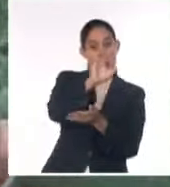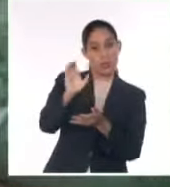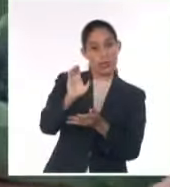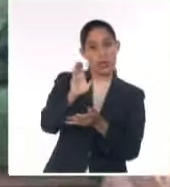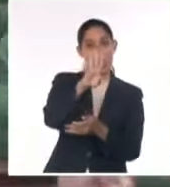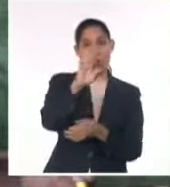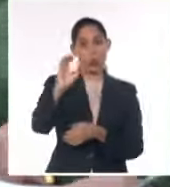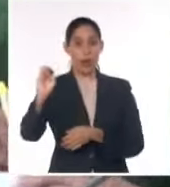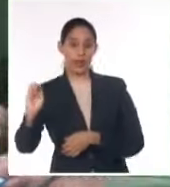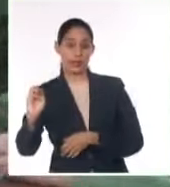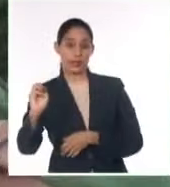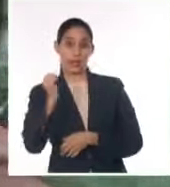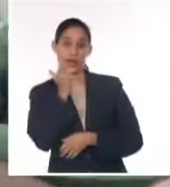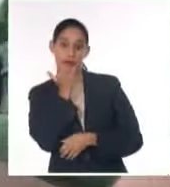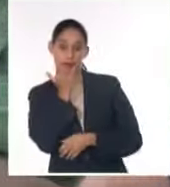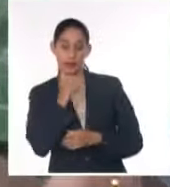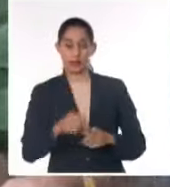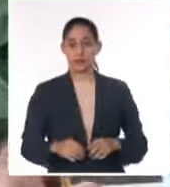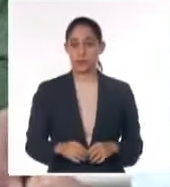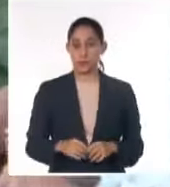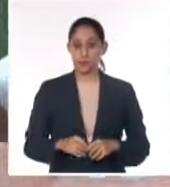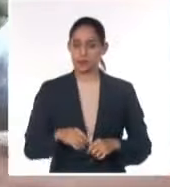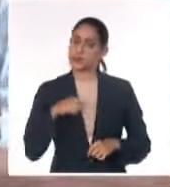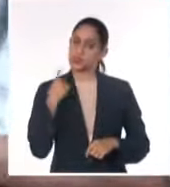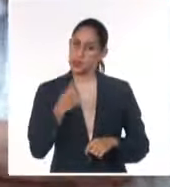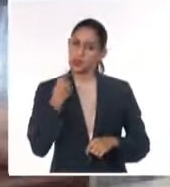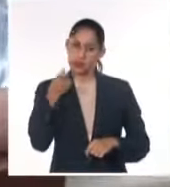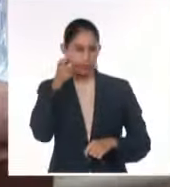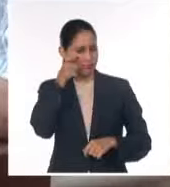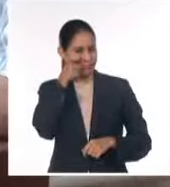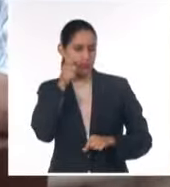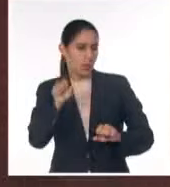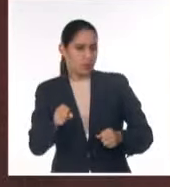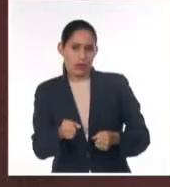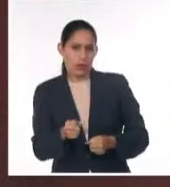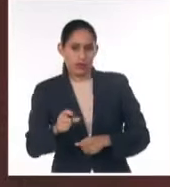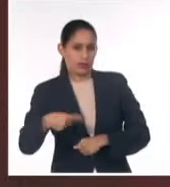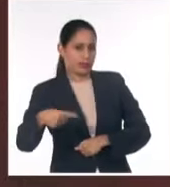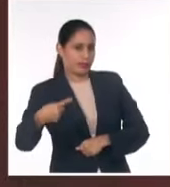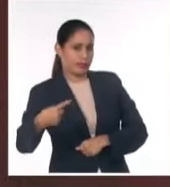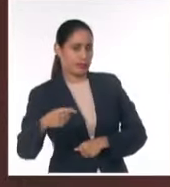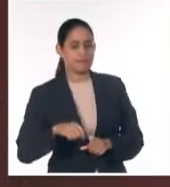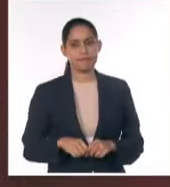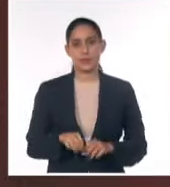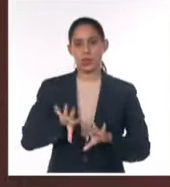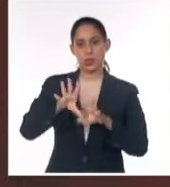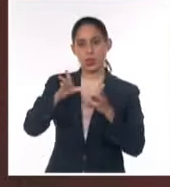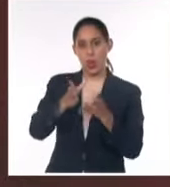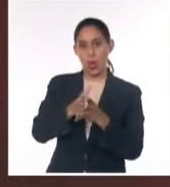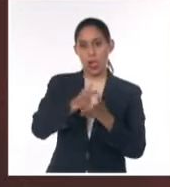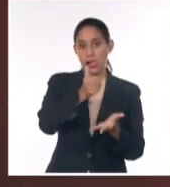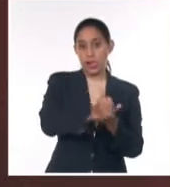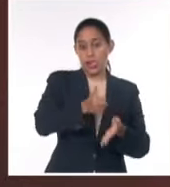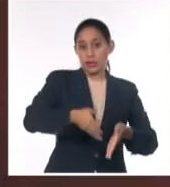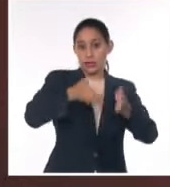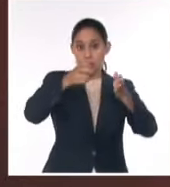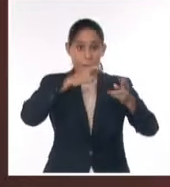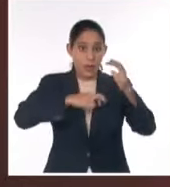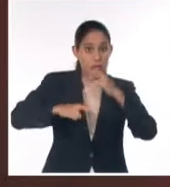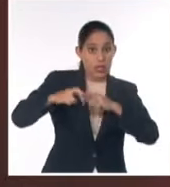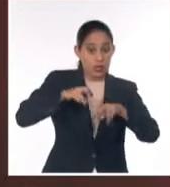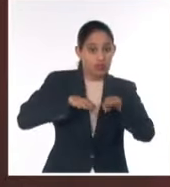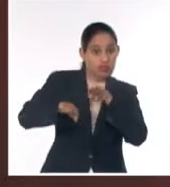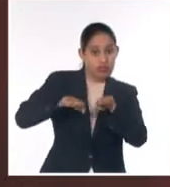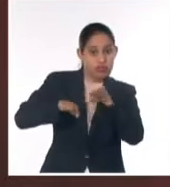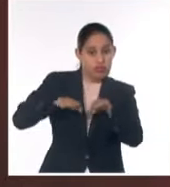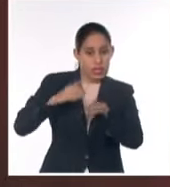40 instituciones. Nosotros estamos monitoreando permanentemente desde la Estación Central del Servicio Sismológico Nacional